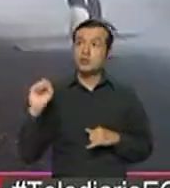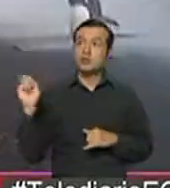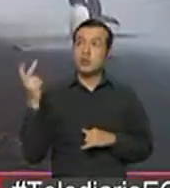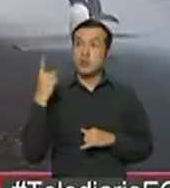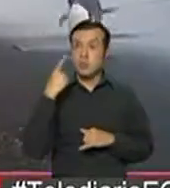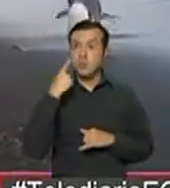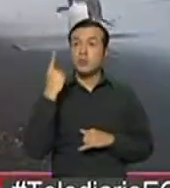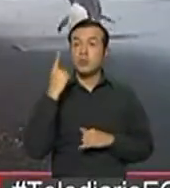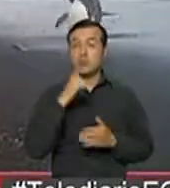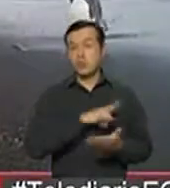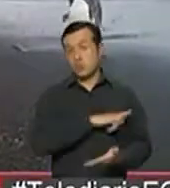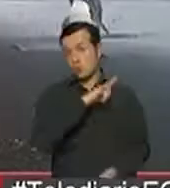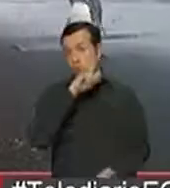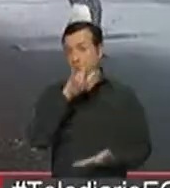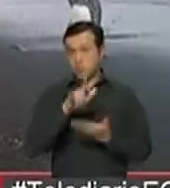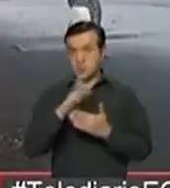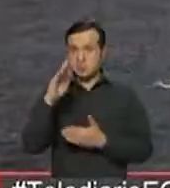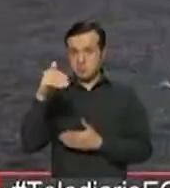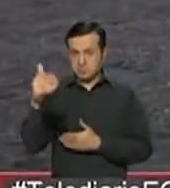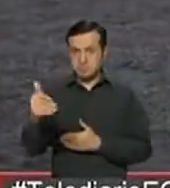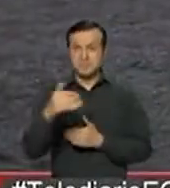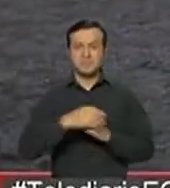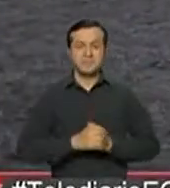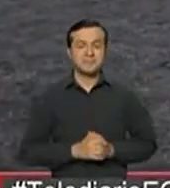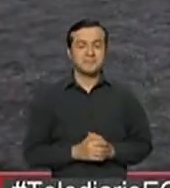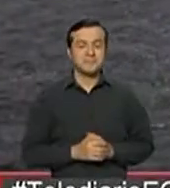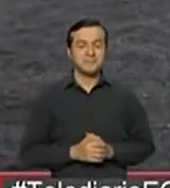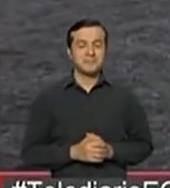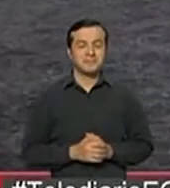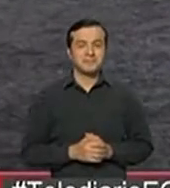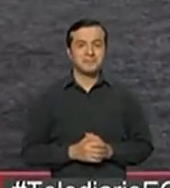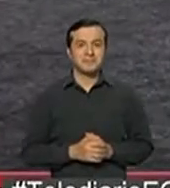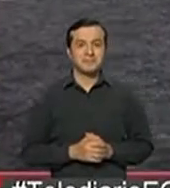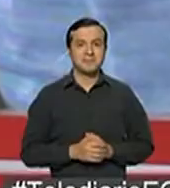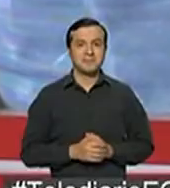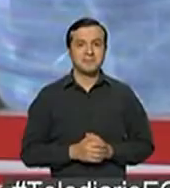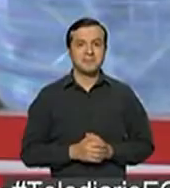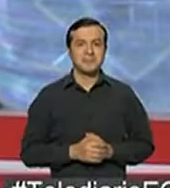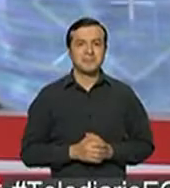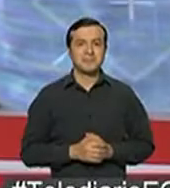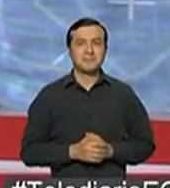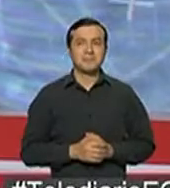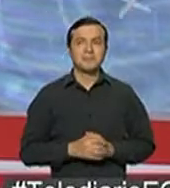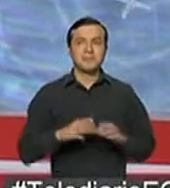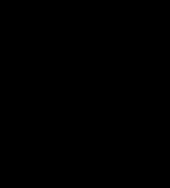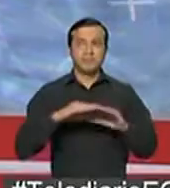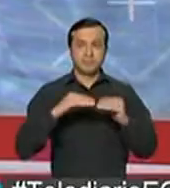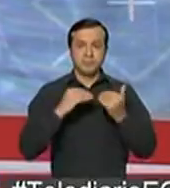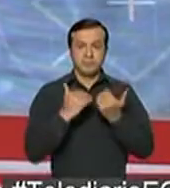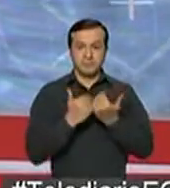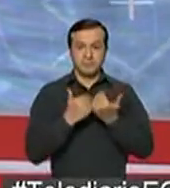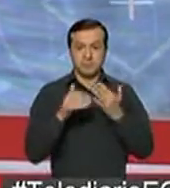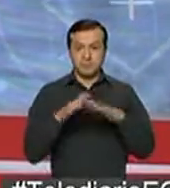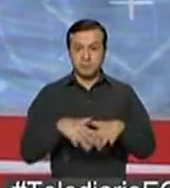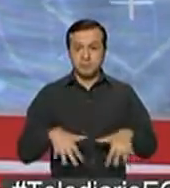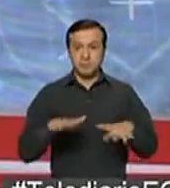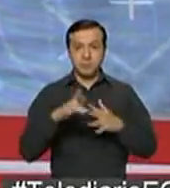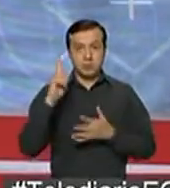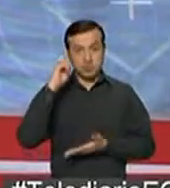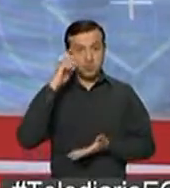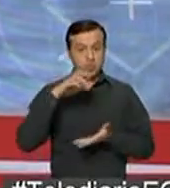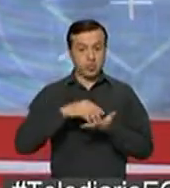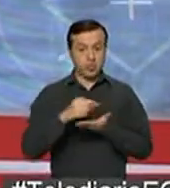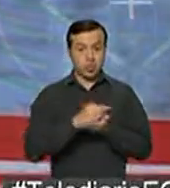misión que viajará en las próximas horas. Eduardo Córdoba, Medios Públicos. La Comisaría Ambiental de la Gobernación del